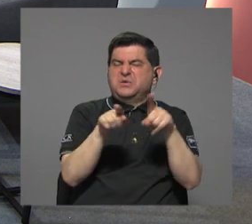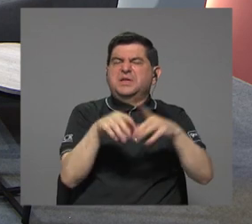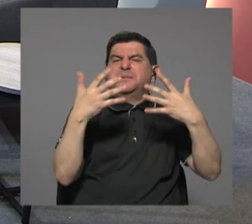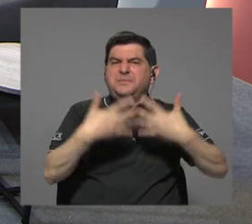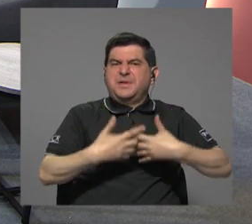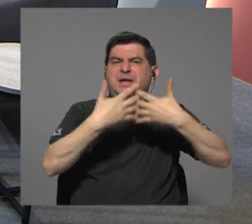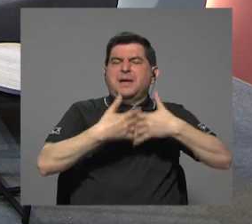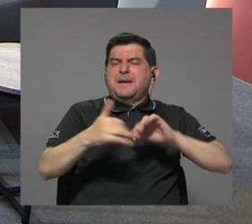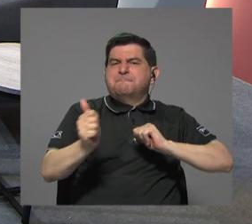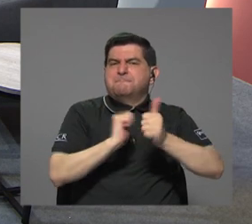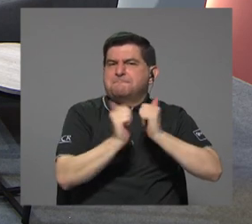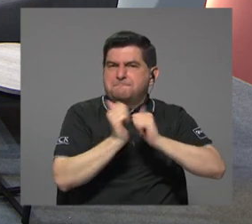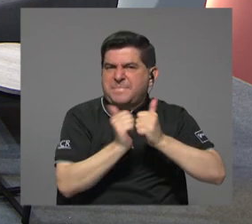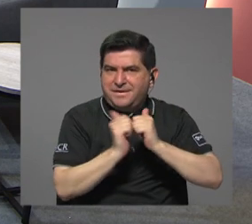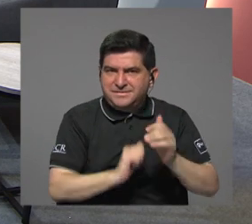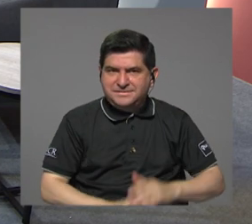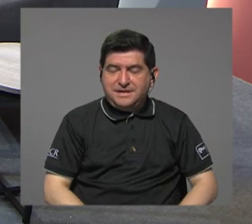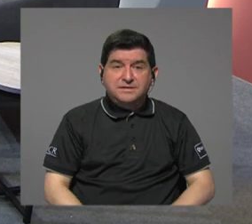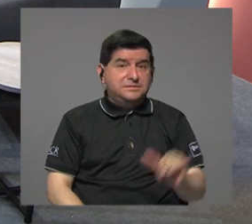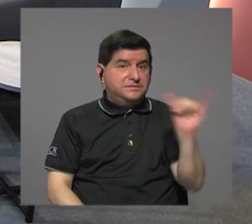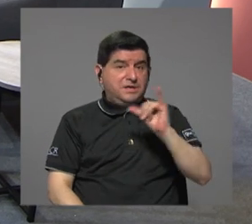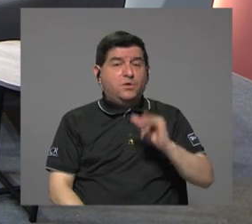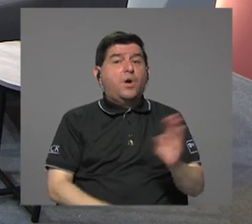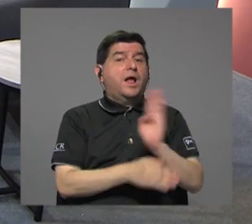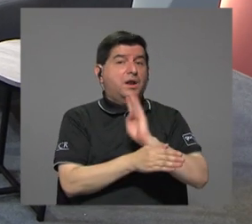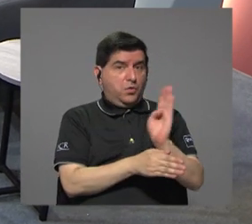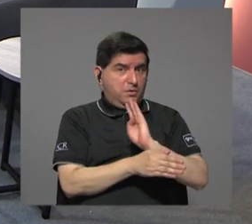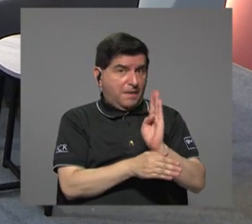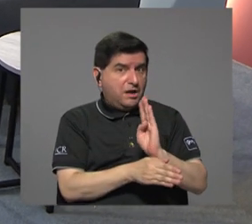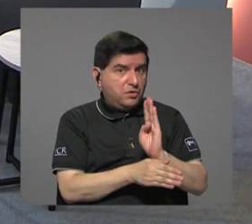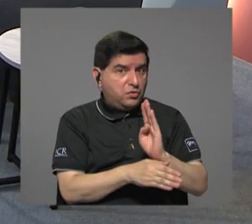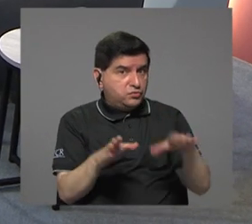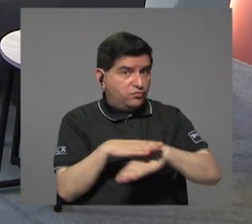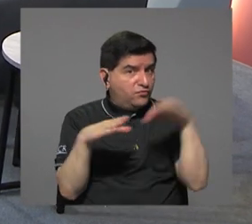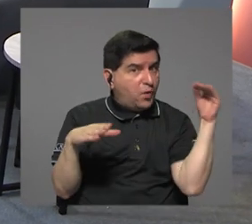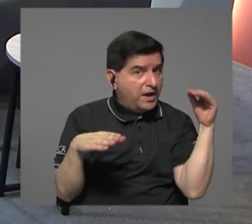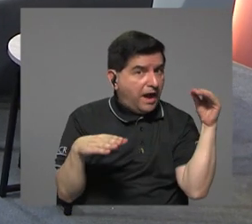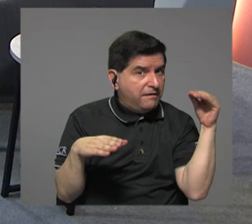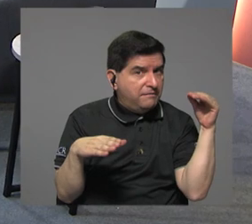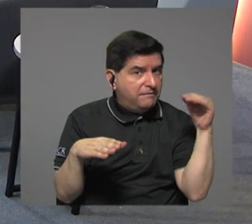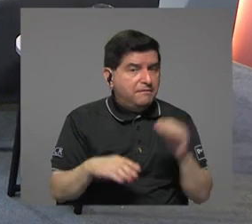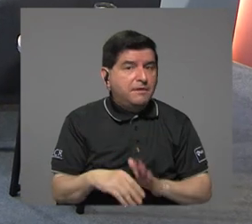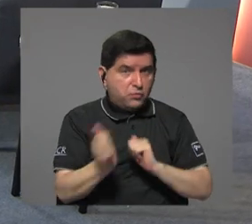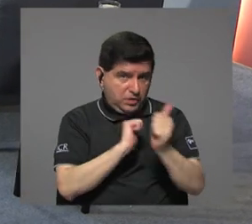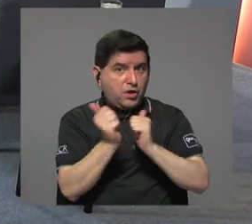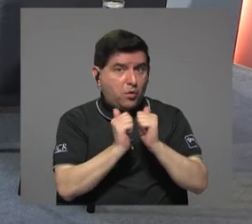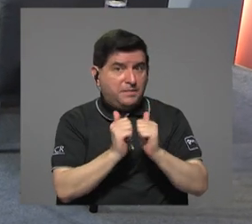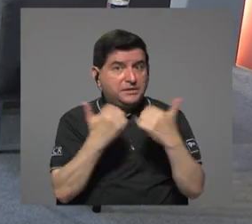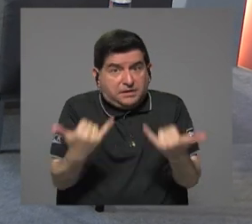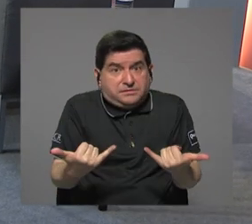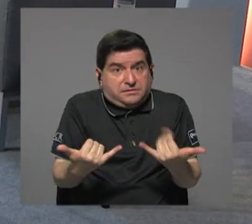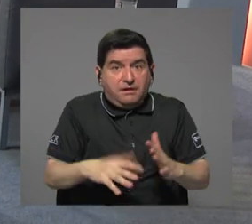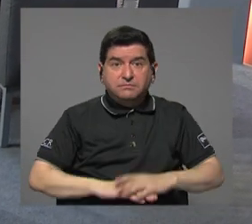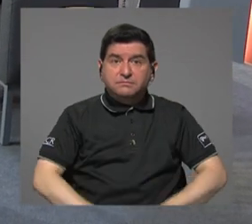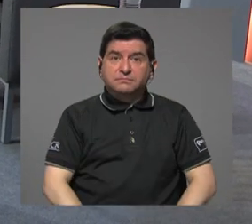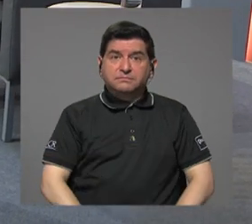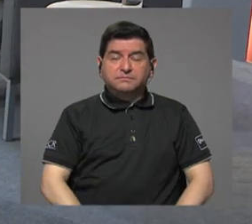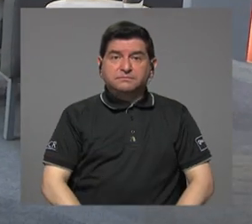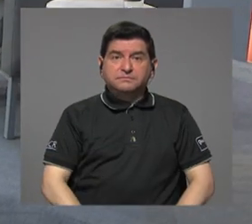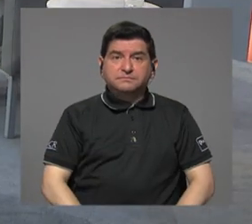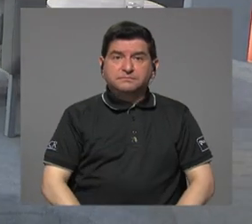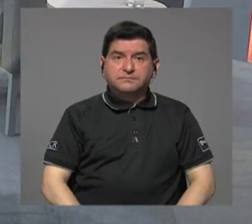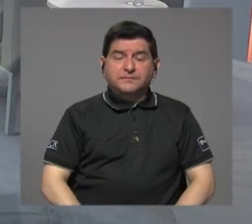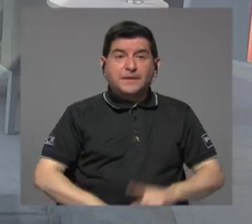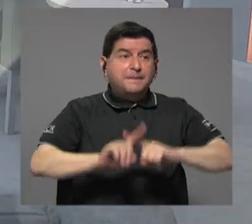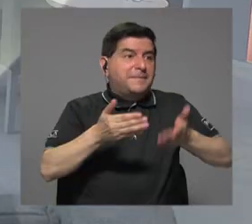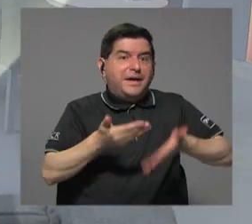empresas que están en competencia e igualmente los bancos quedarían fuera para que salga en competencia así que bueno para